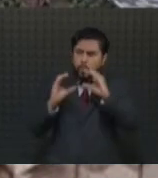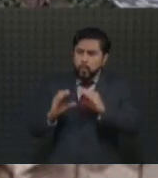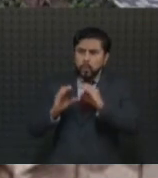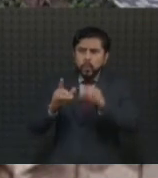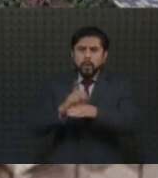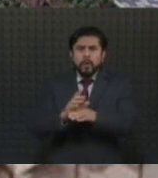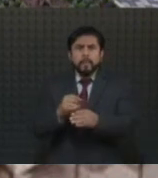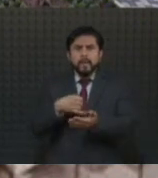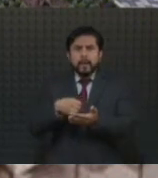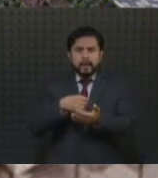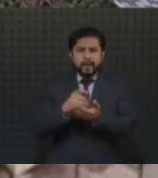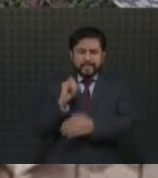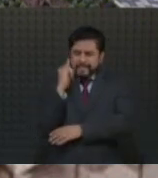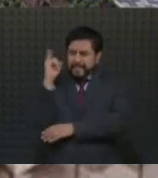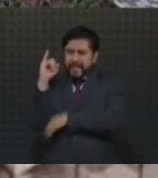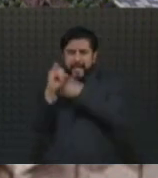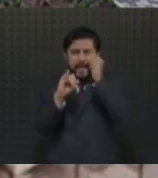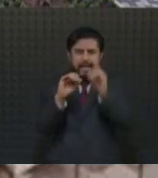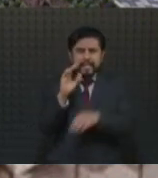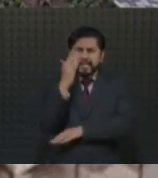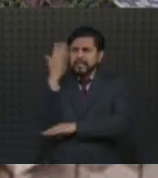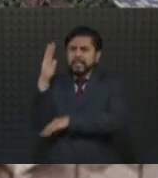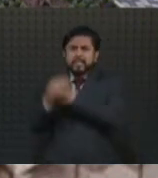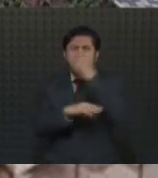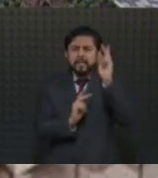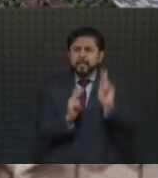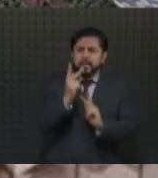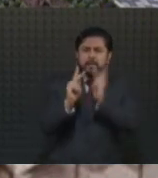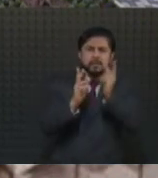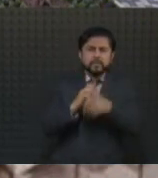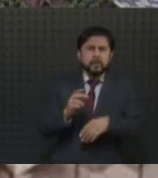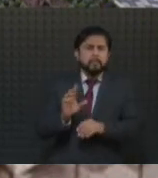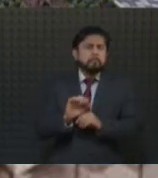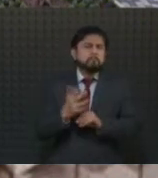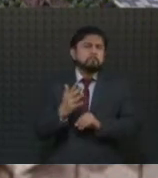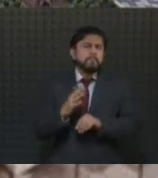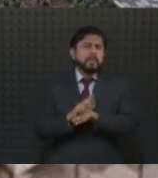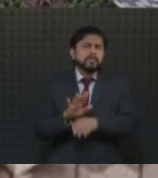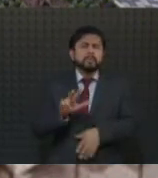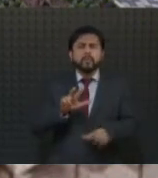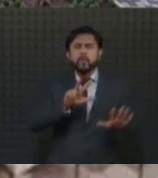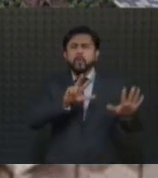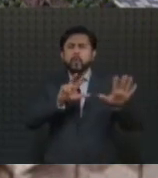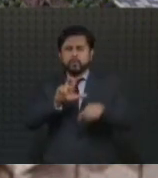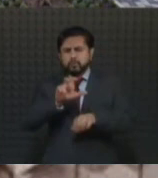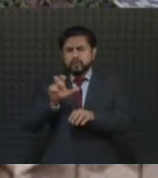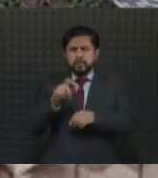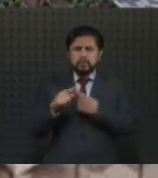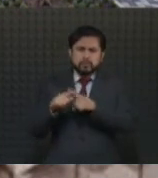polinizadores que mencionaba. Aquí se sembraron cerca de 800 árboles y más de